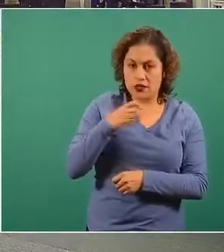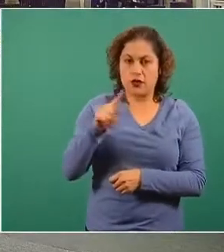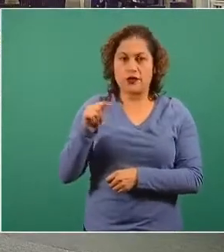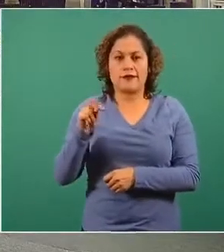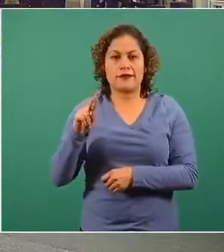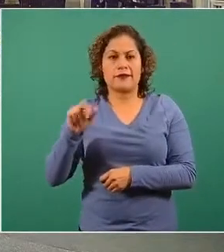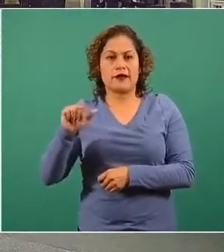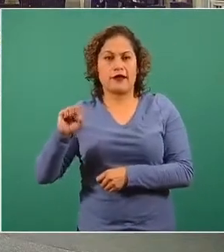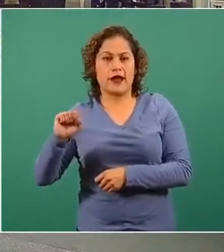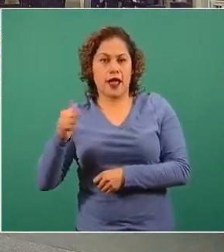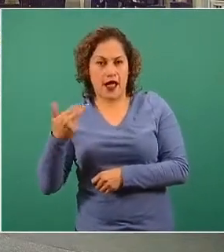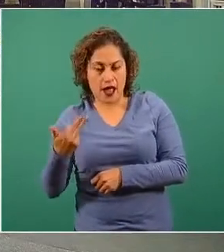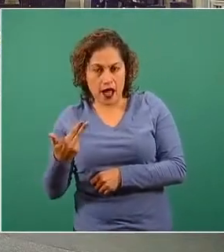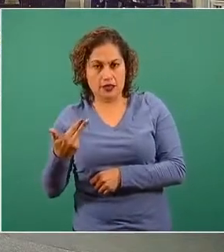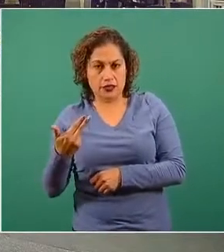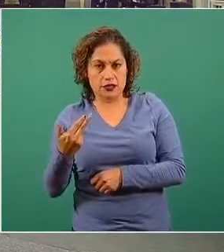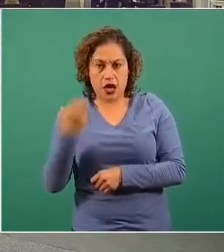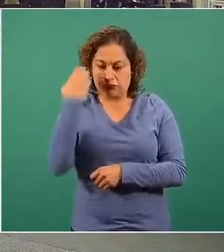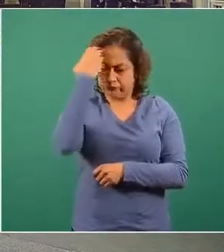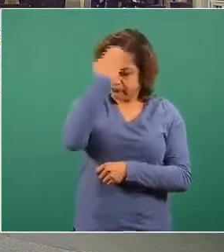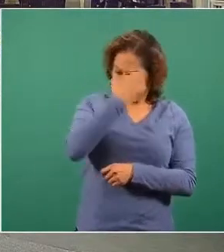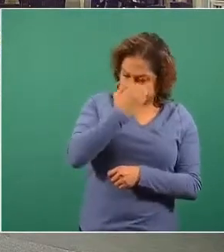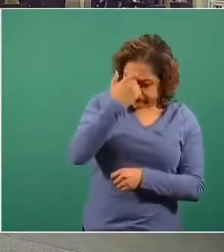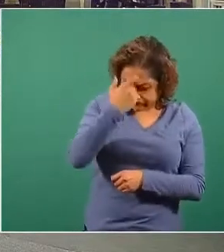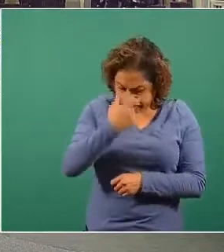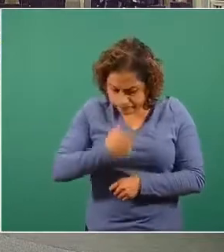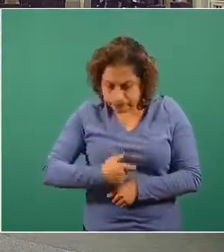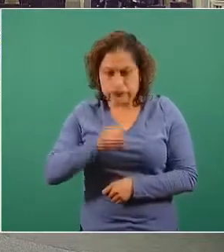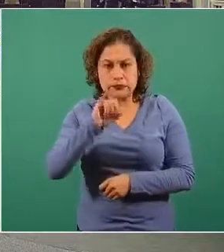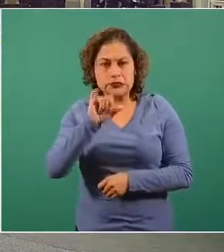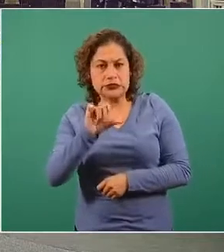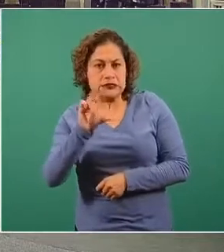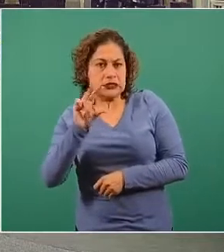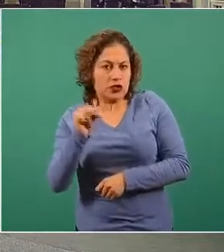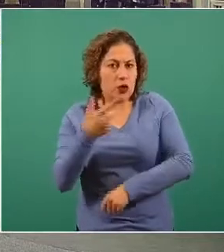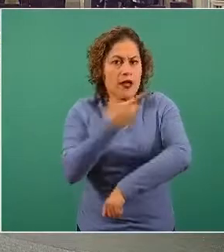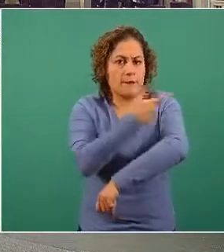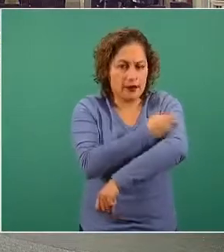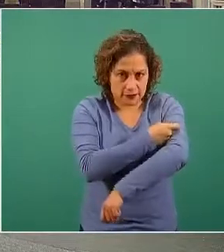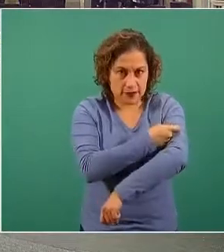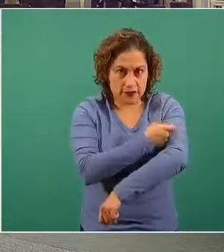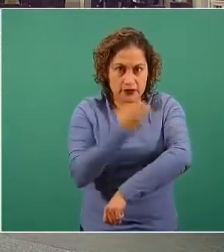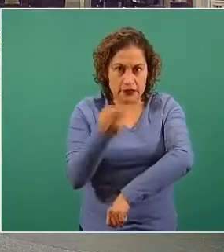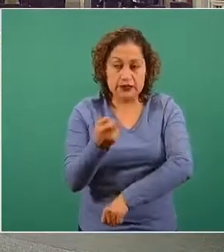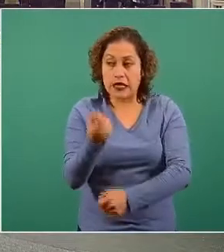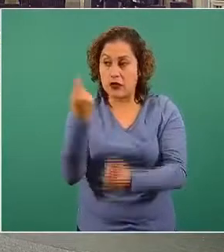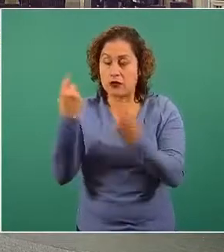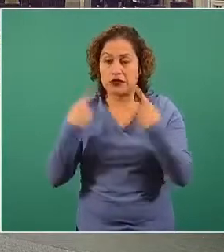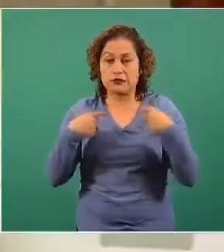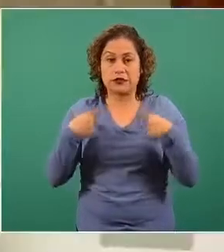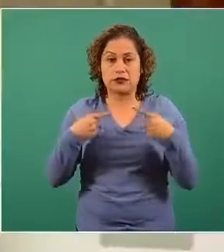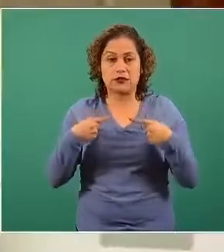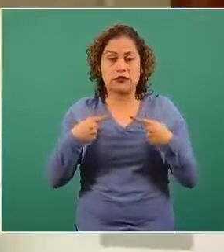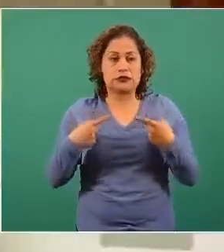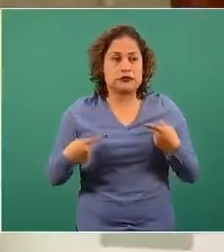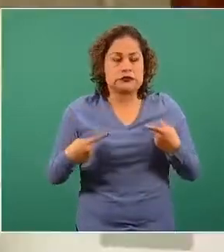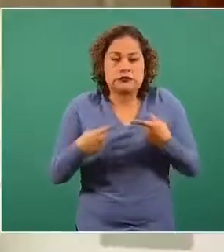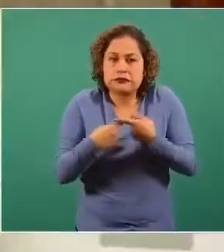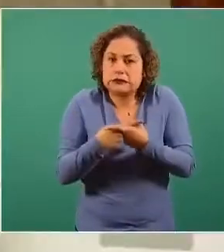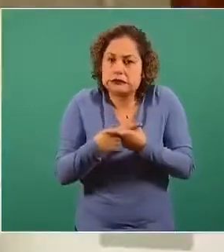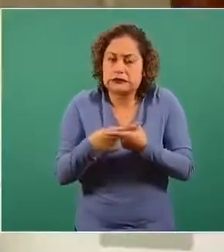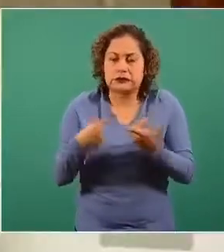y comenten que tienen ciertas complicaciones como alergias y muchas otras cosas que pudieran complicar la vacunación, se